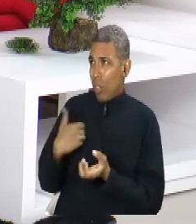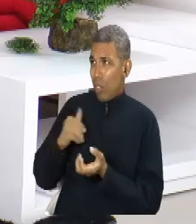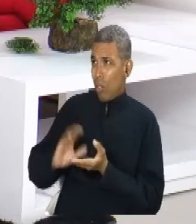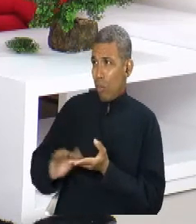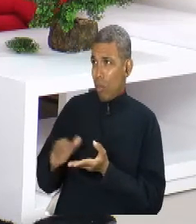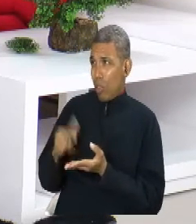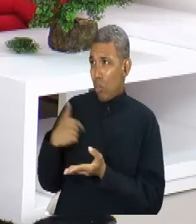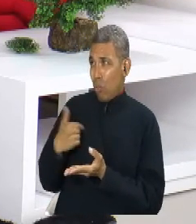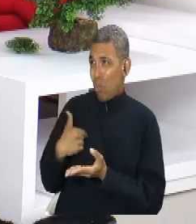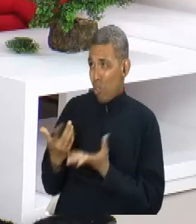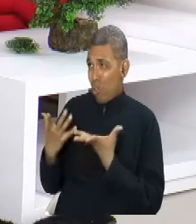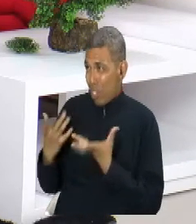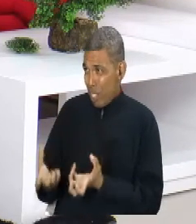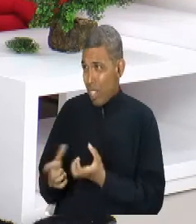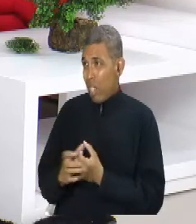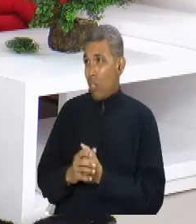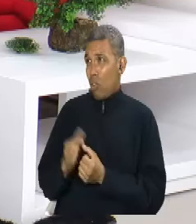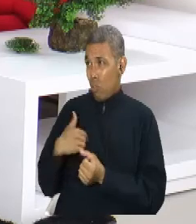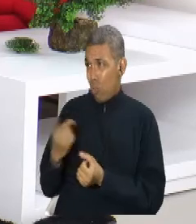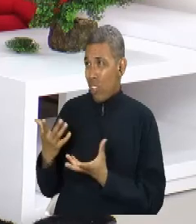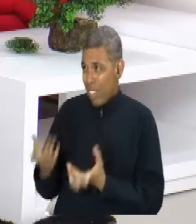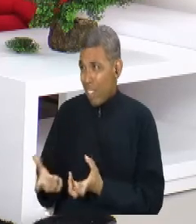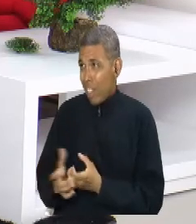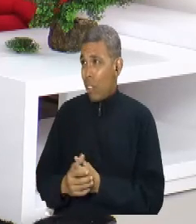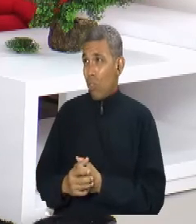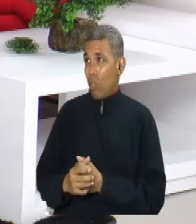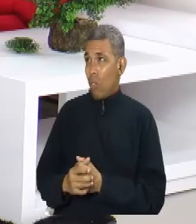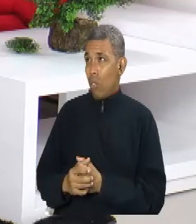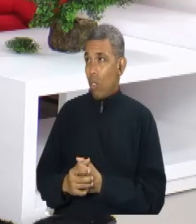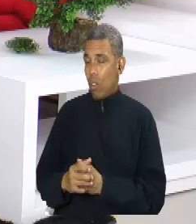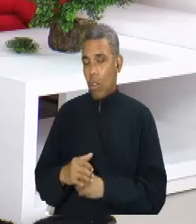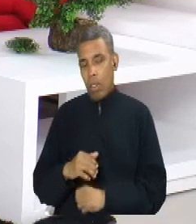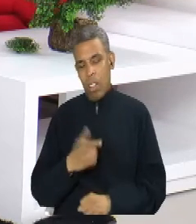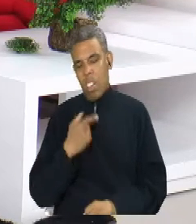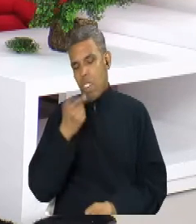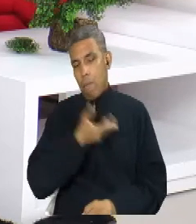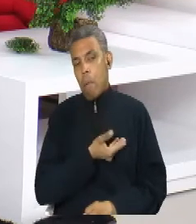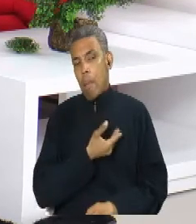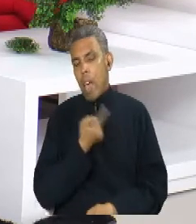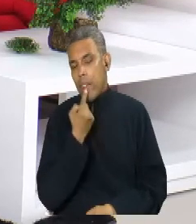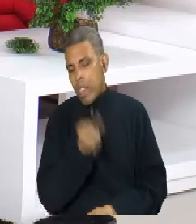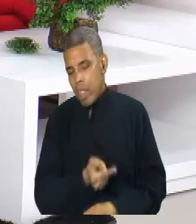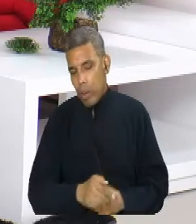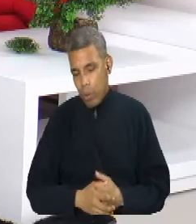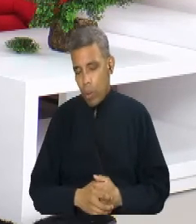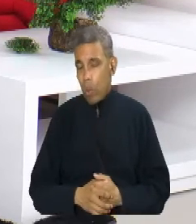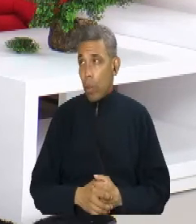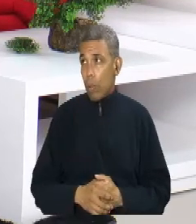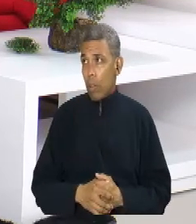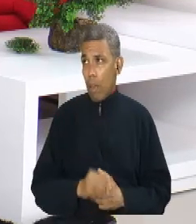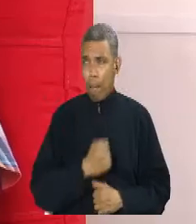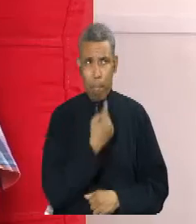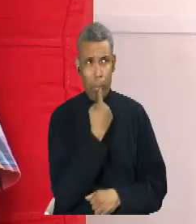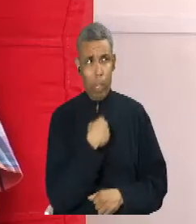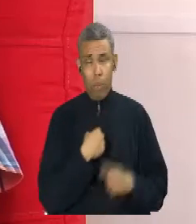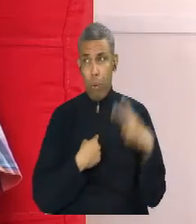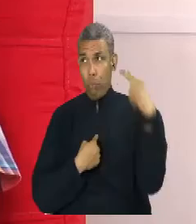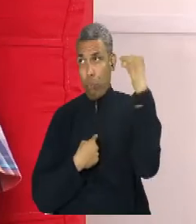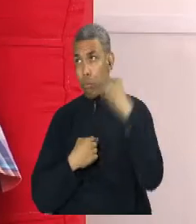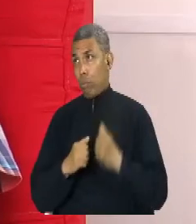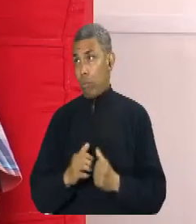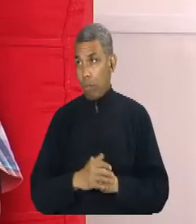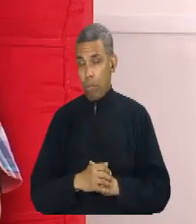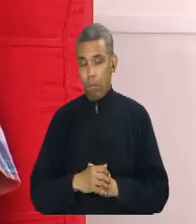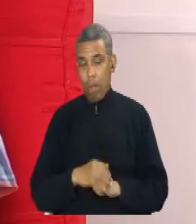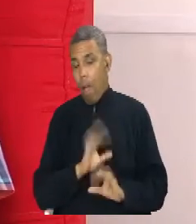entonces yo con mucho gusto te complazca porque porque si yo accedo entonces ella va a terminar en conflicto con la